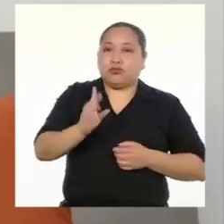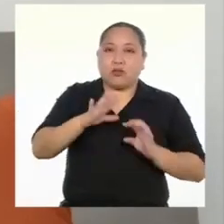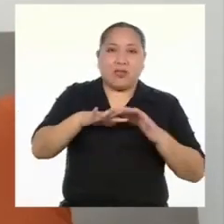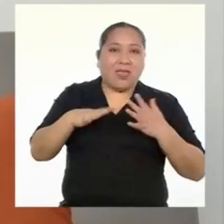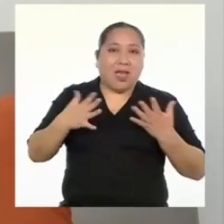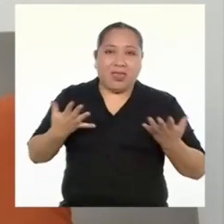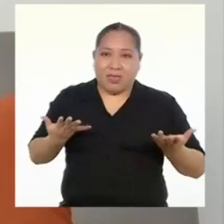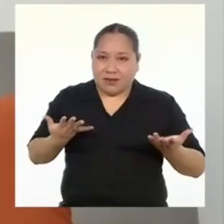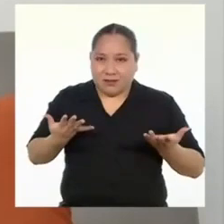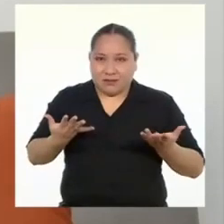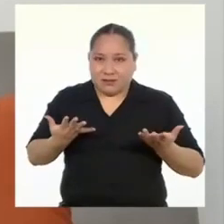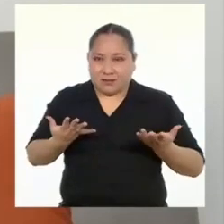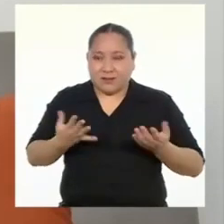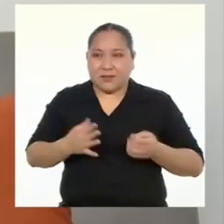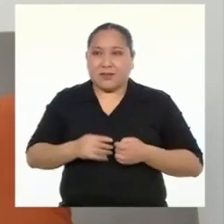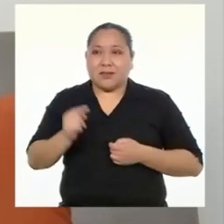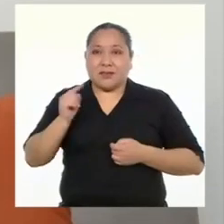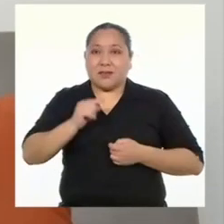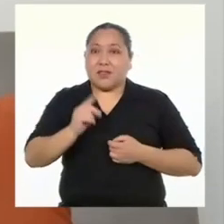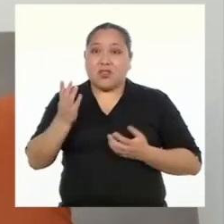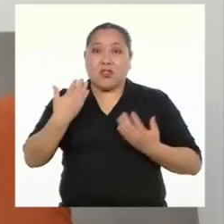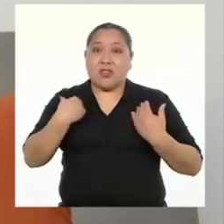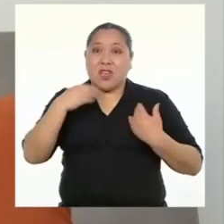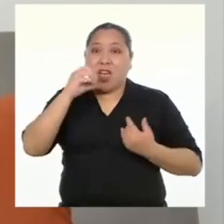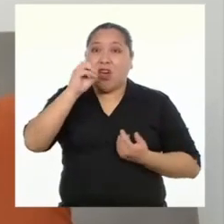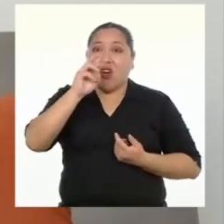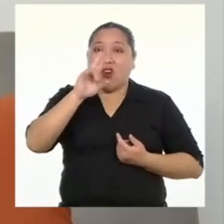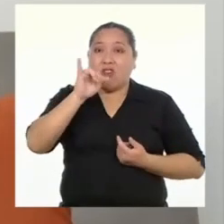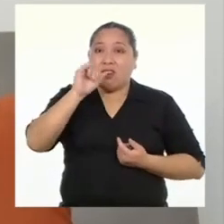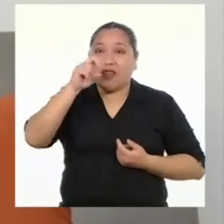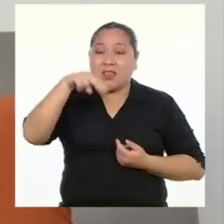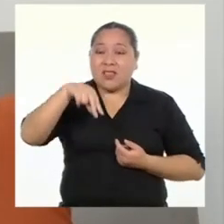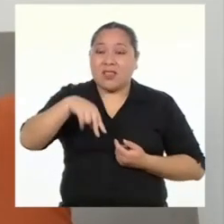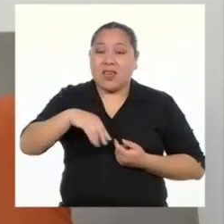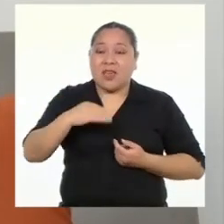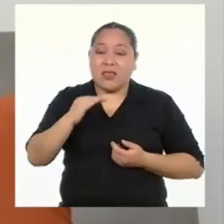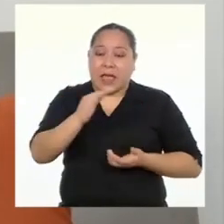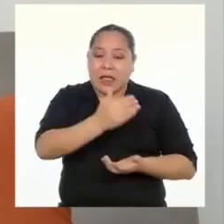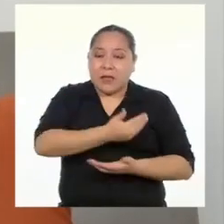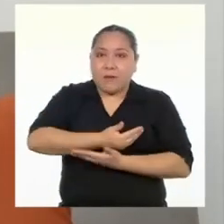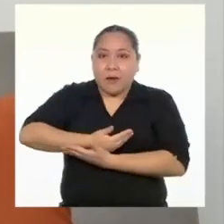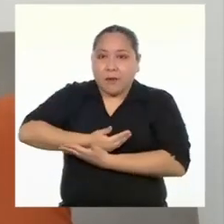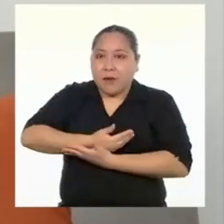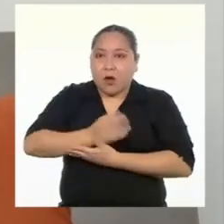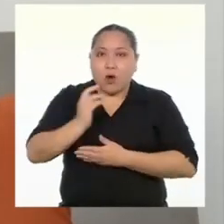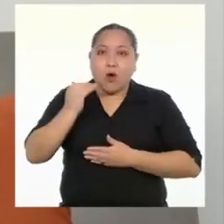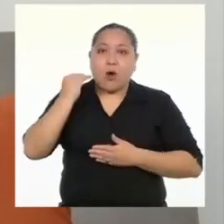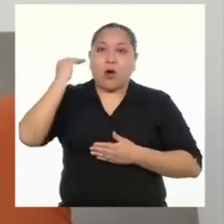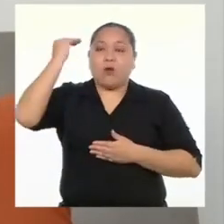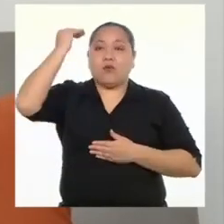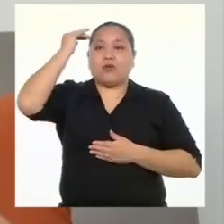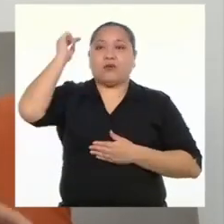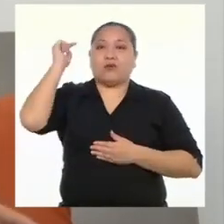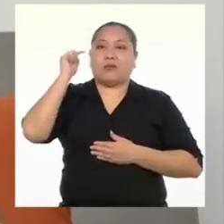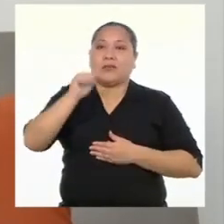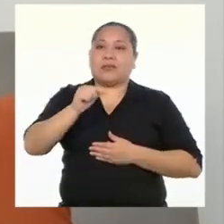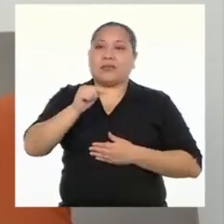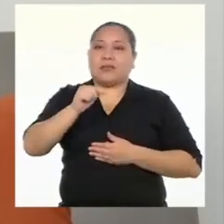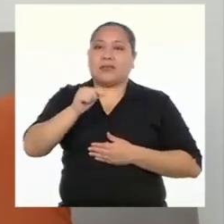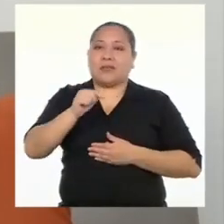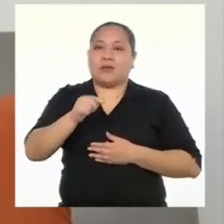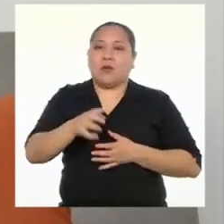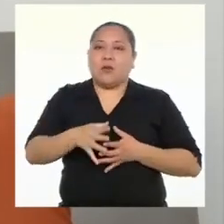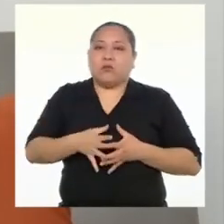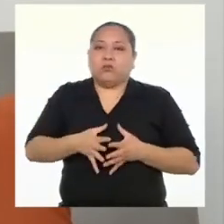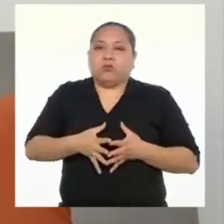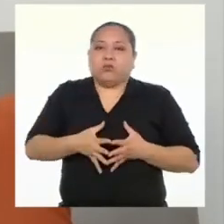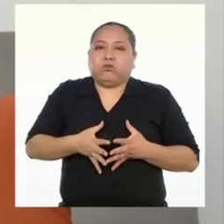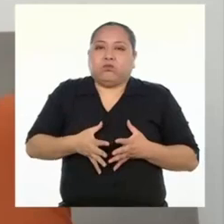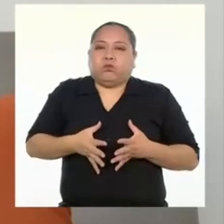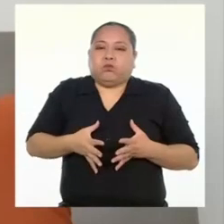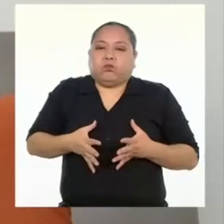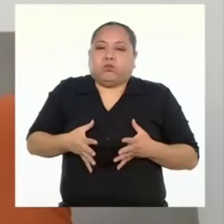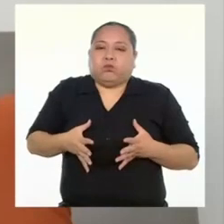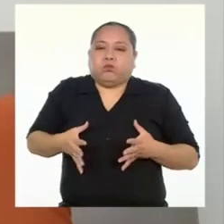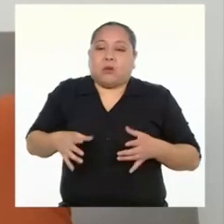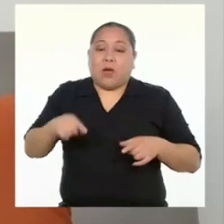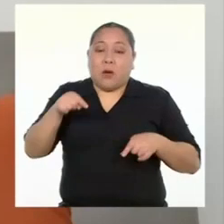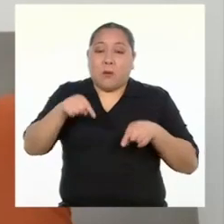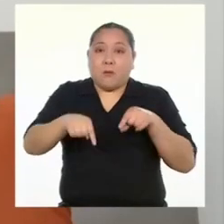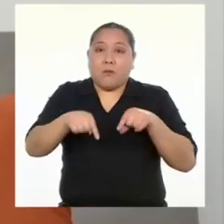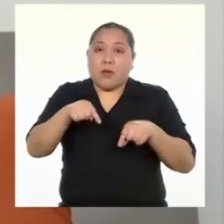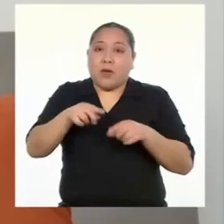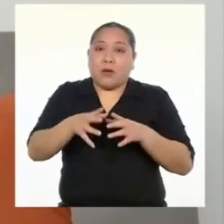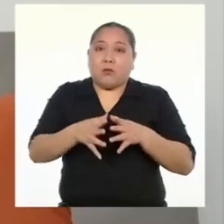al generar que no se produzca esta orina en el niño y en el adulto, puede producir que este se hinche. Sus